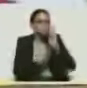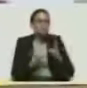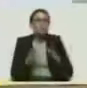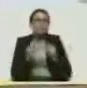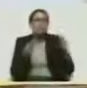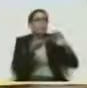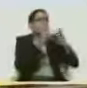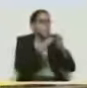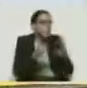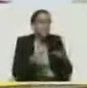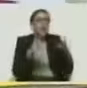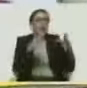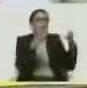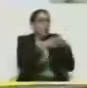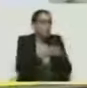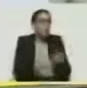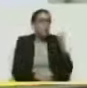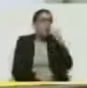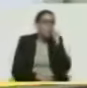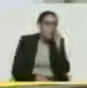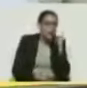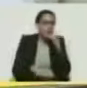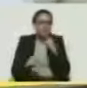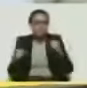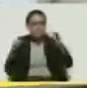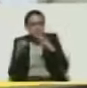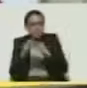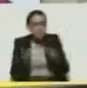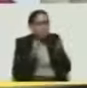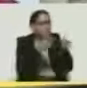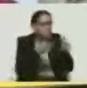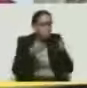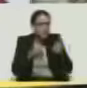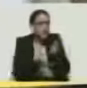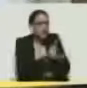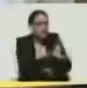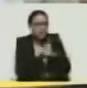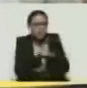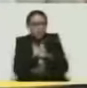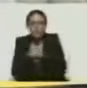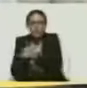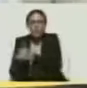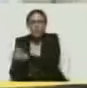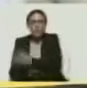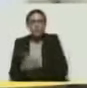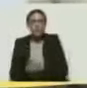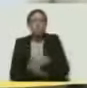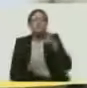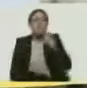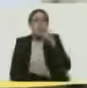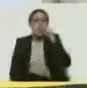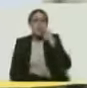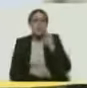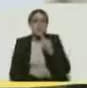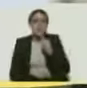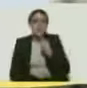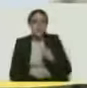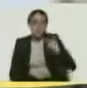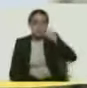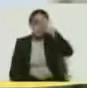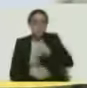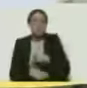Ángel. Presidente, aquí quedamos entre los 9 municipios de Lara. Fuimos el municipio que quedó en el primer lugar en la consulta popular. Ya nos llegaron los